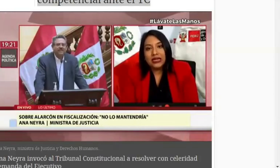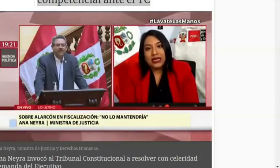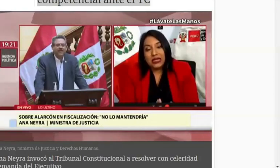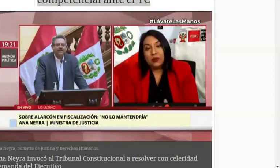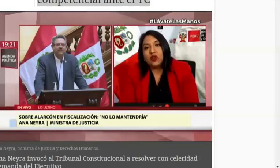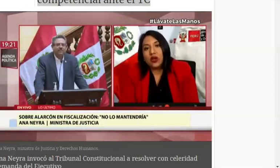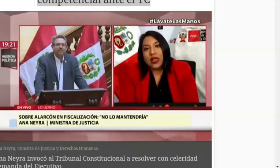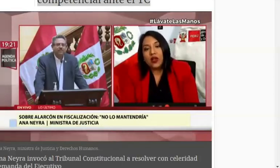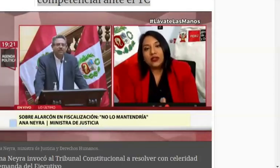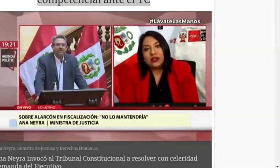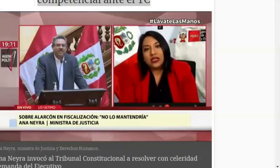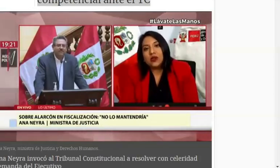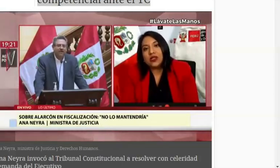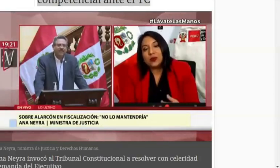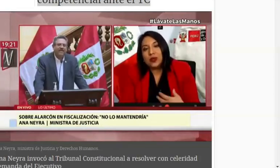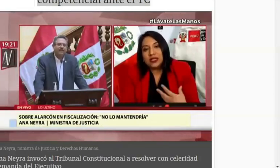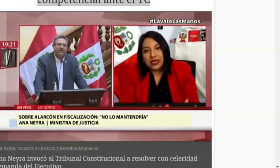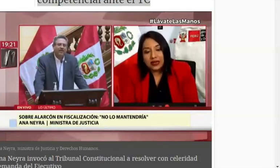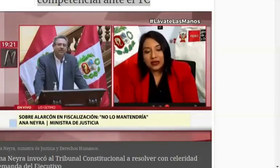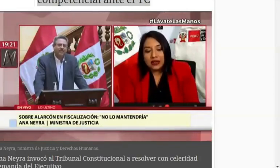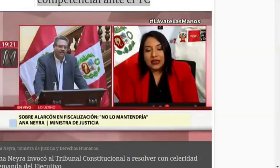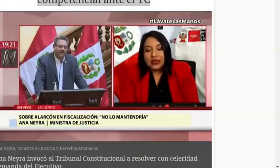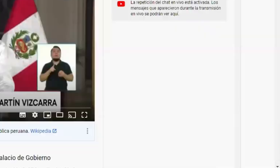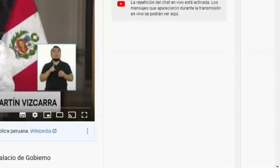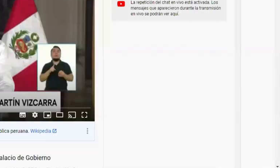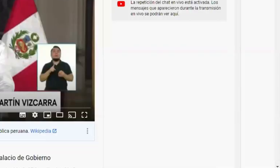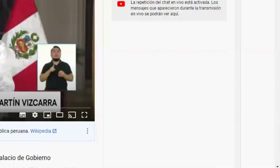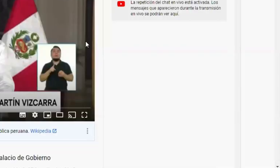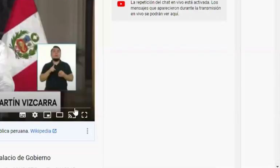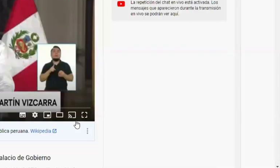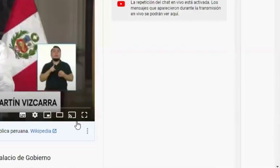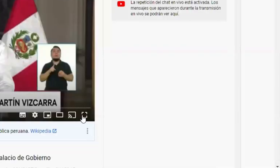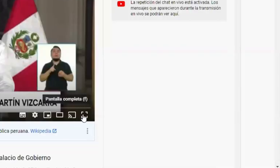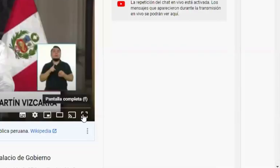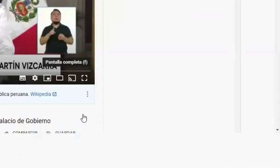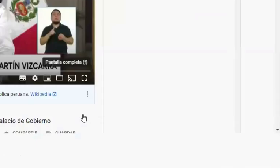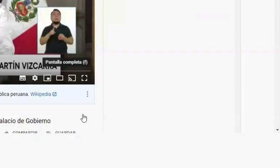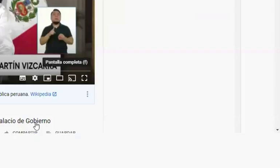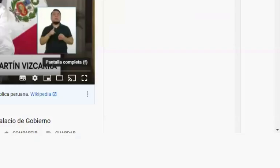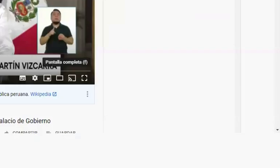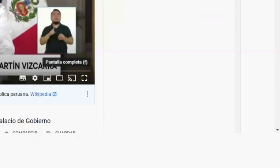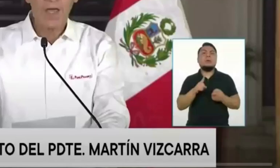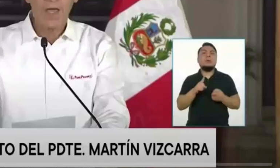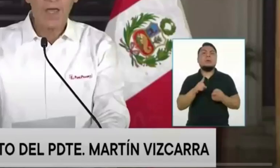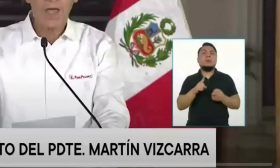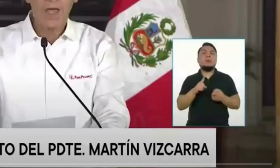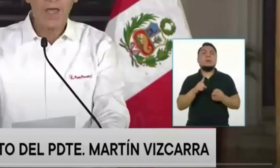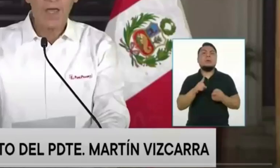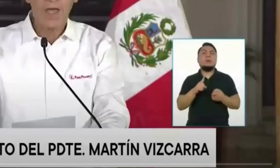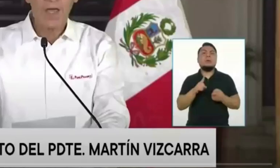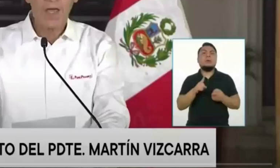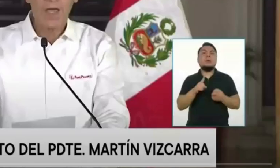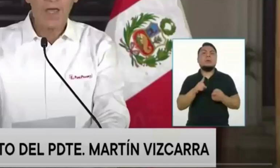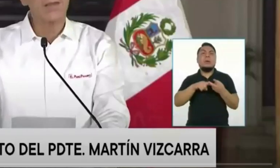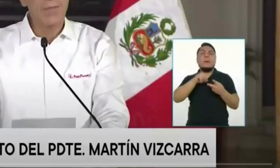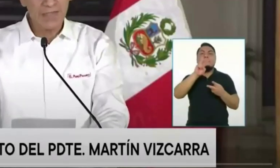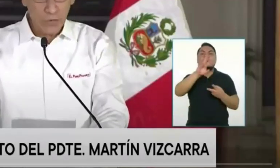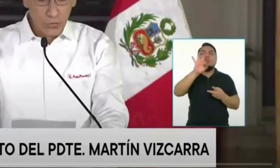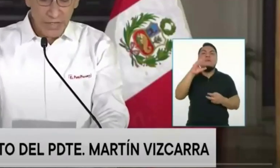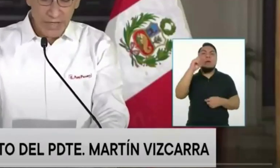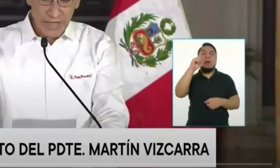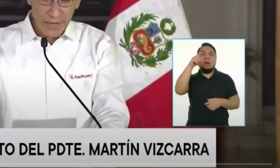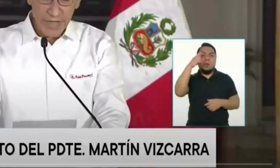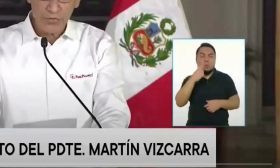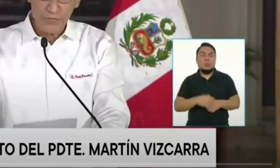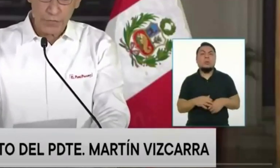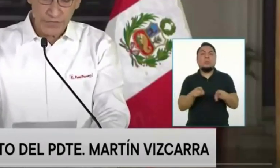golpe, si es que ha sido muy contundente, lo que va a obligar es que a Vizcarra haga una especie de mea culpa, o quizás una disculpa sobre el